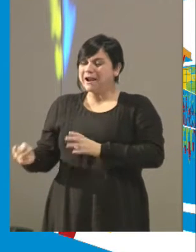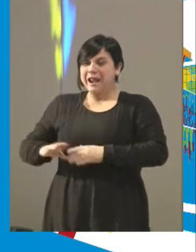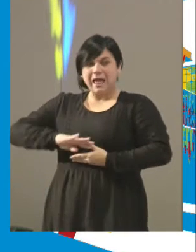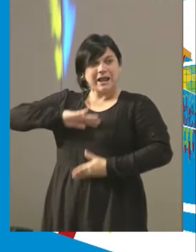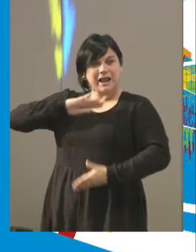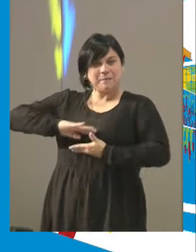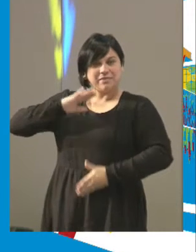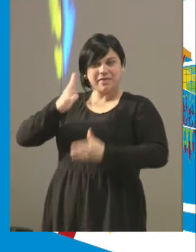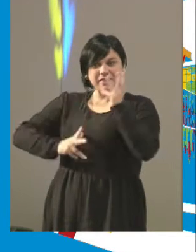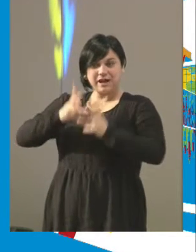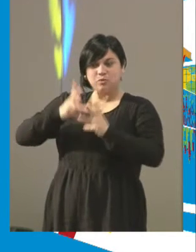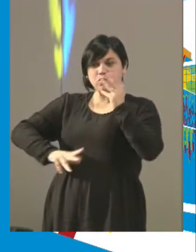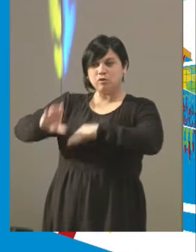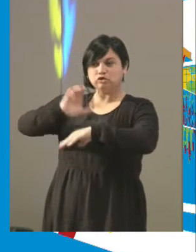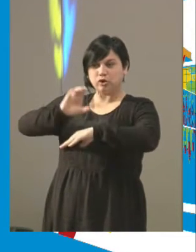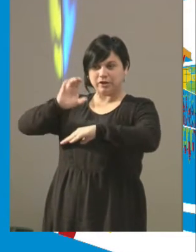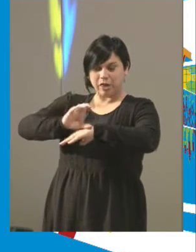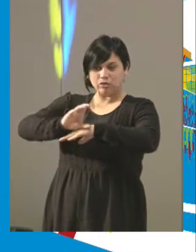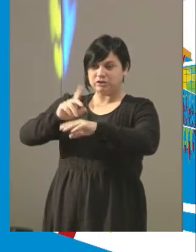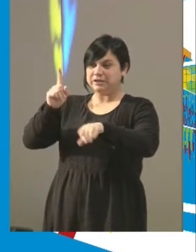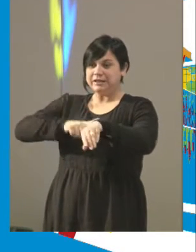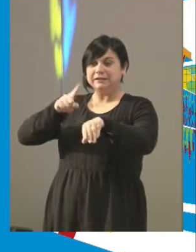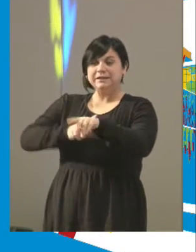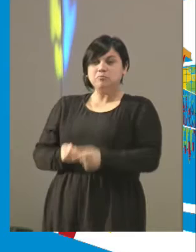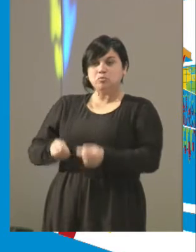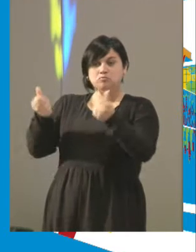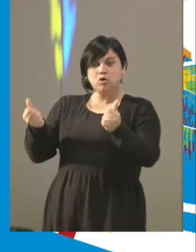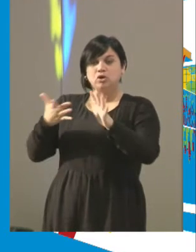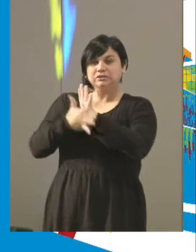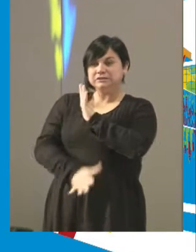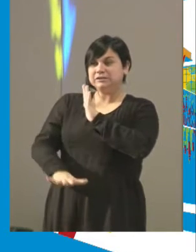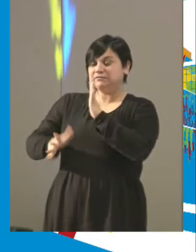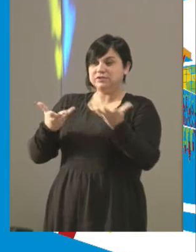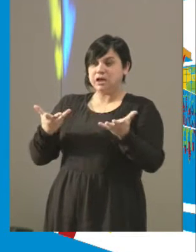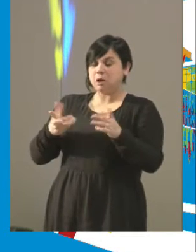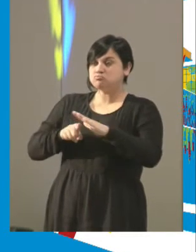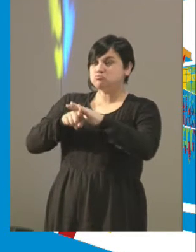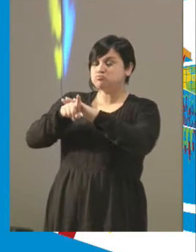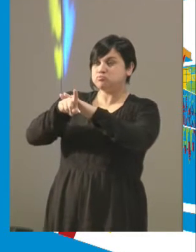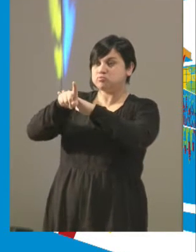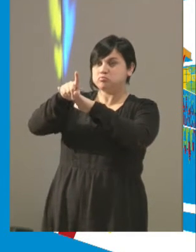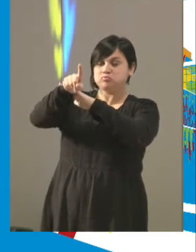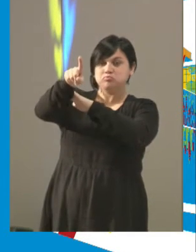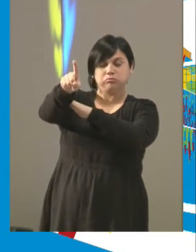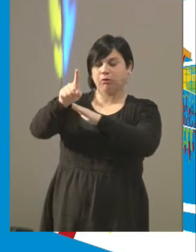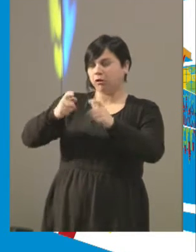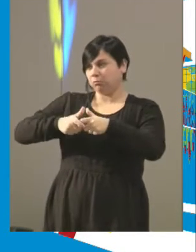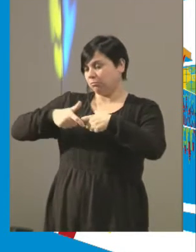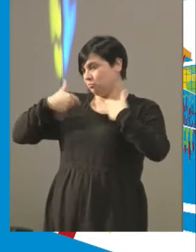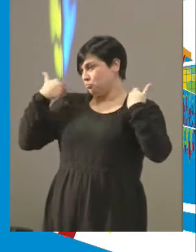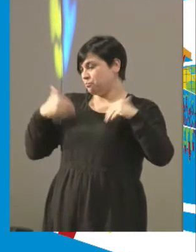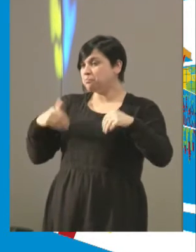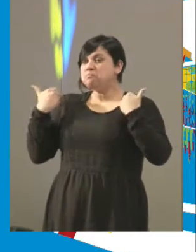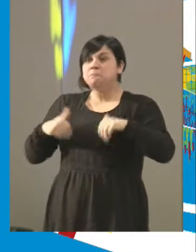de cálculo de los ordenadores en muy poco tiempo, de tal manera que es una exponencial, crece de manera exponencial. Hasta